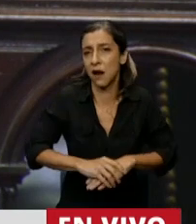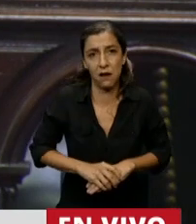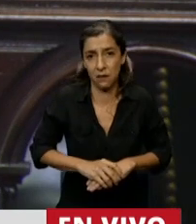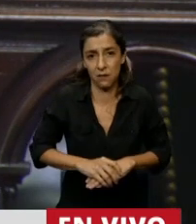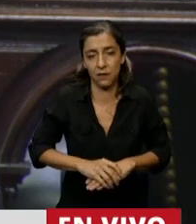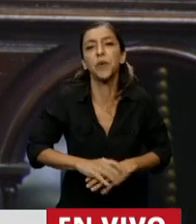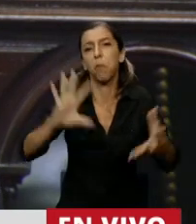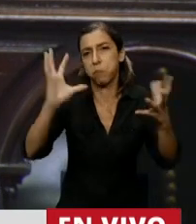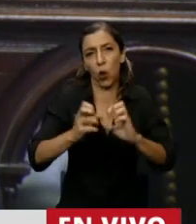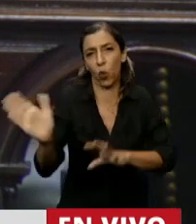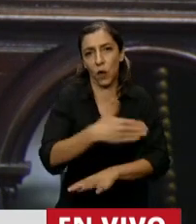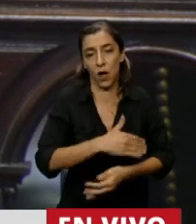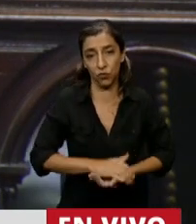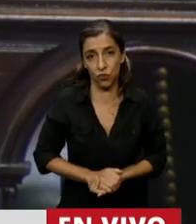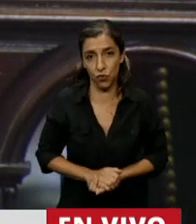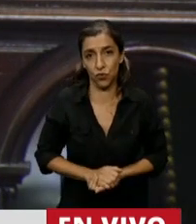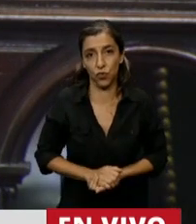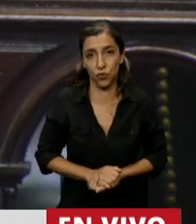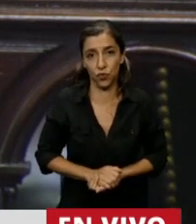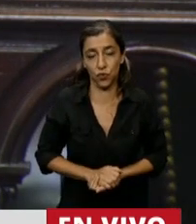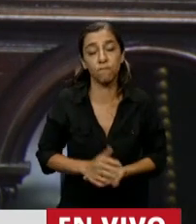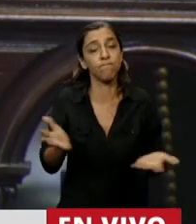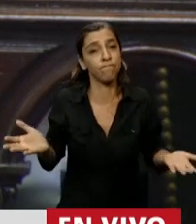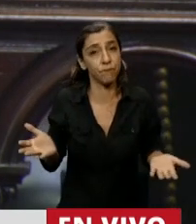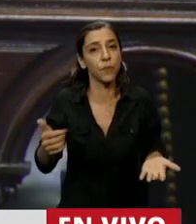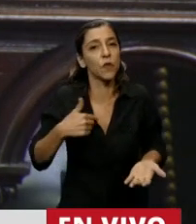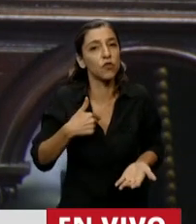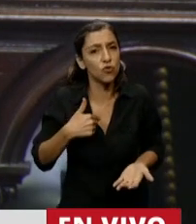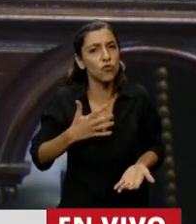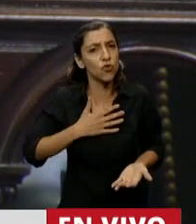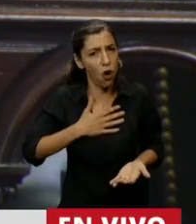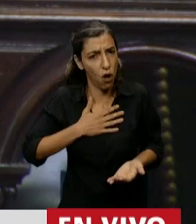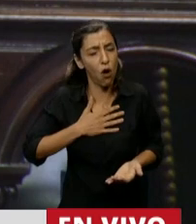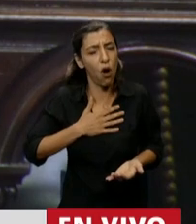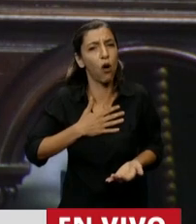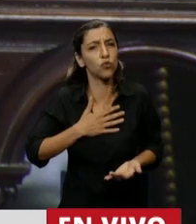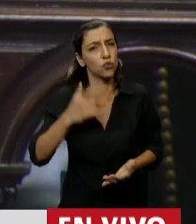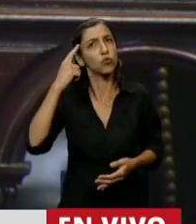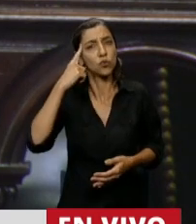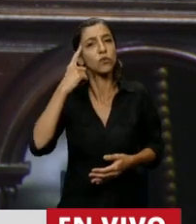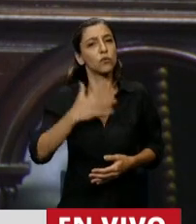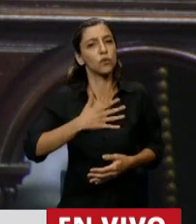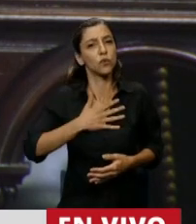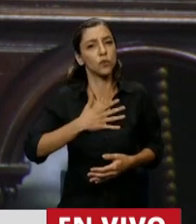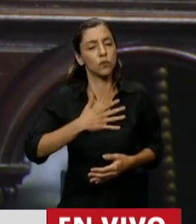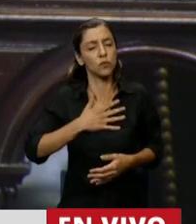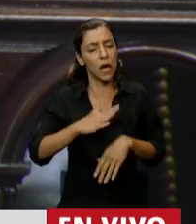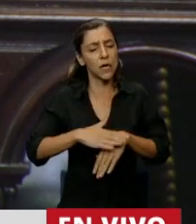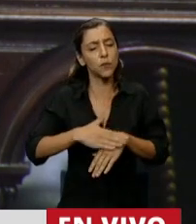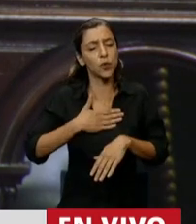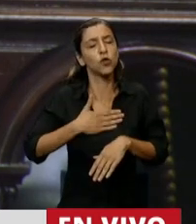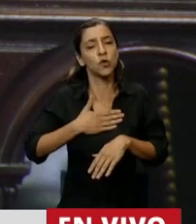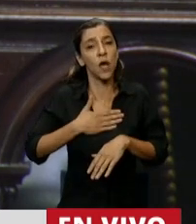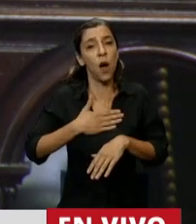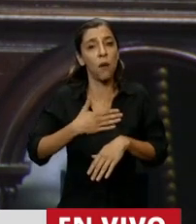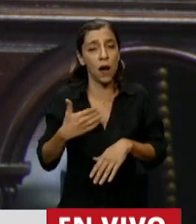100% de la dirigencia política argentina. Yo hago la autocrítica de lo que me corresponde, pero acá, sentados